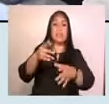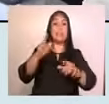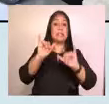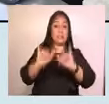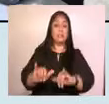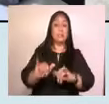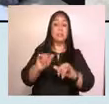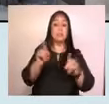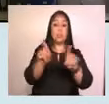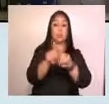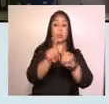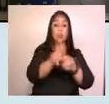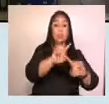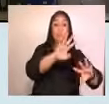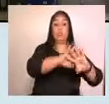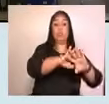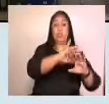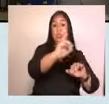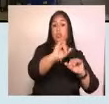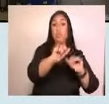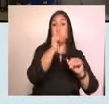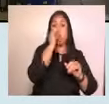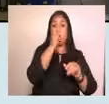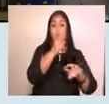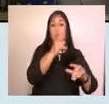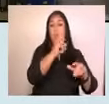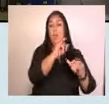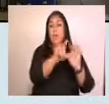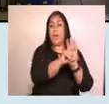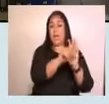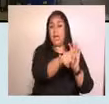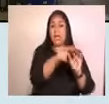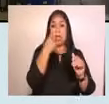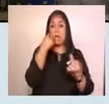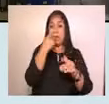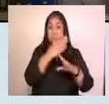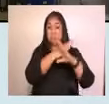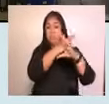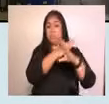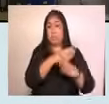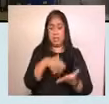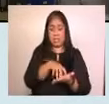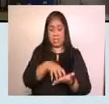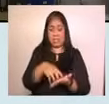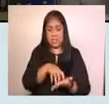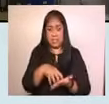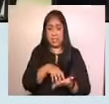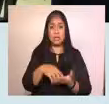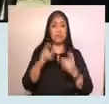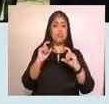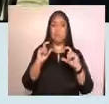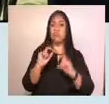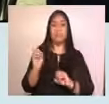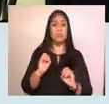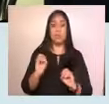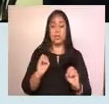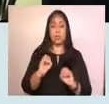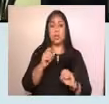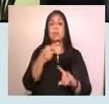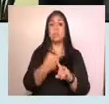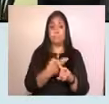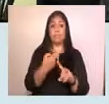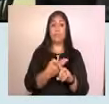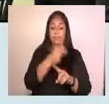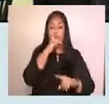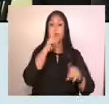libertad, bajo la sombra de ellos, desprotegidos, vulnerables y a riesgo de convertirse